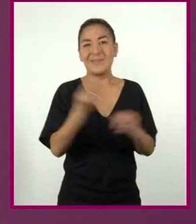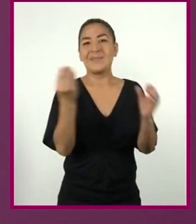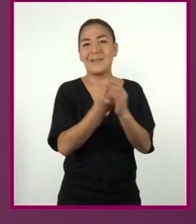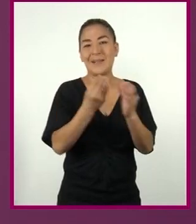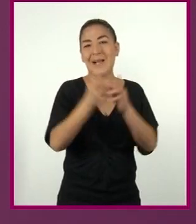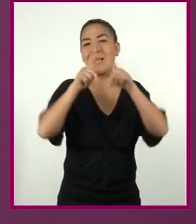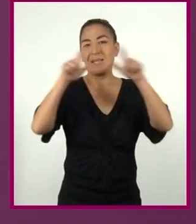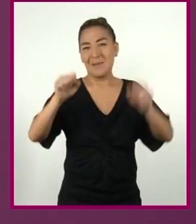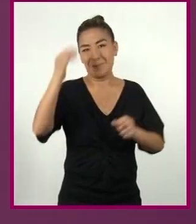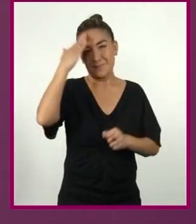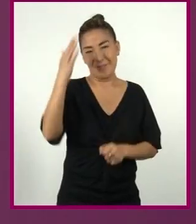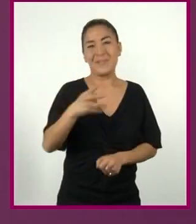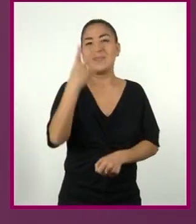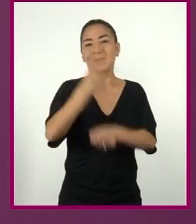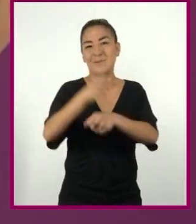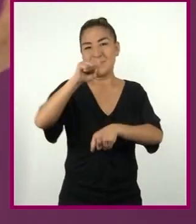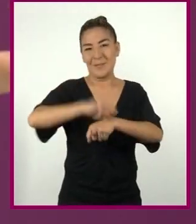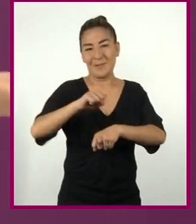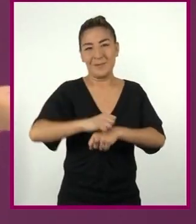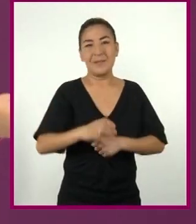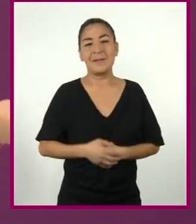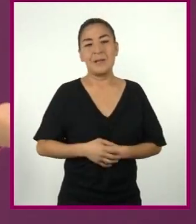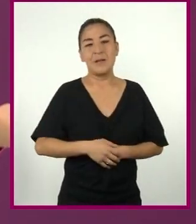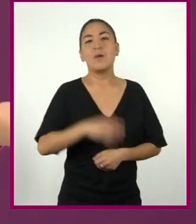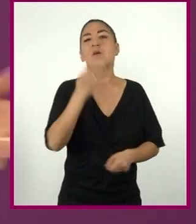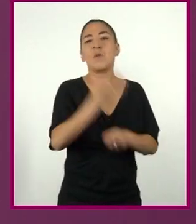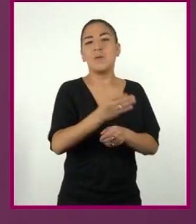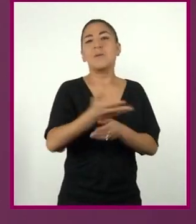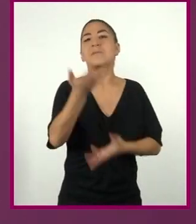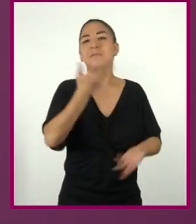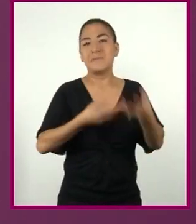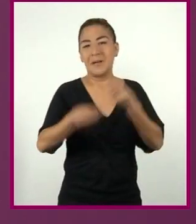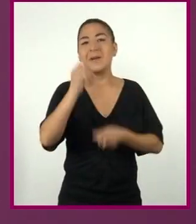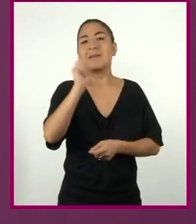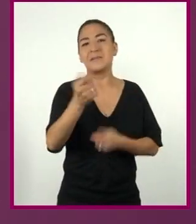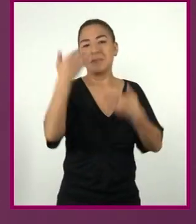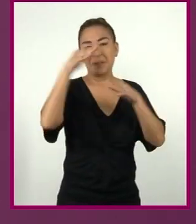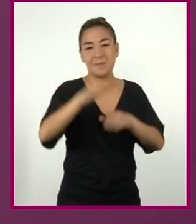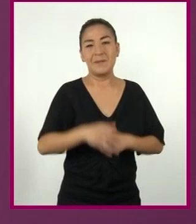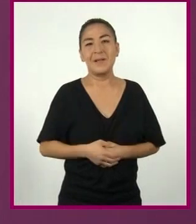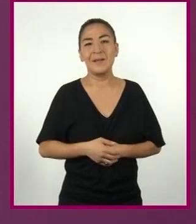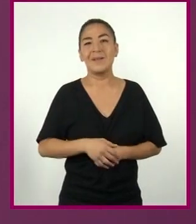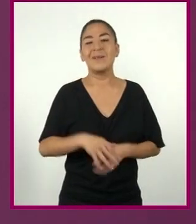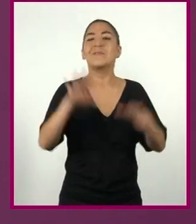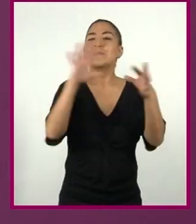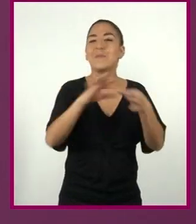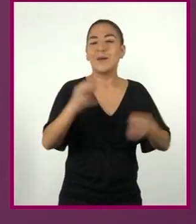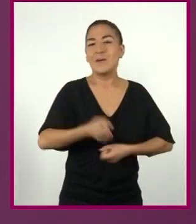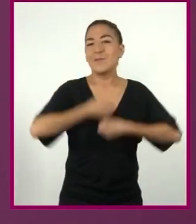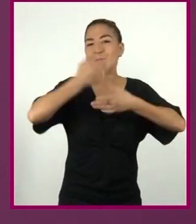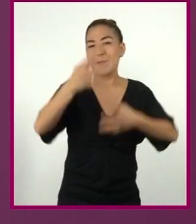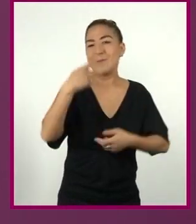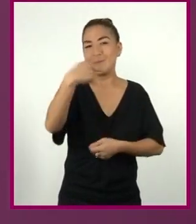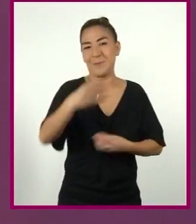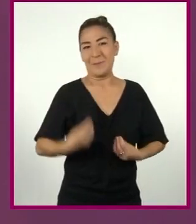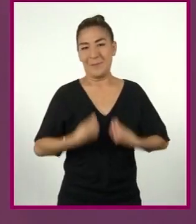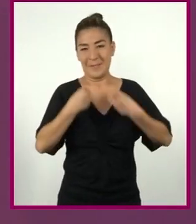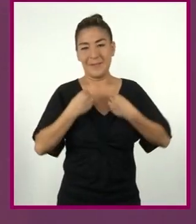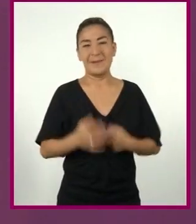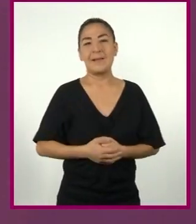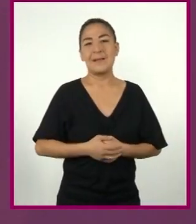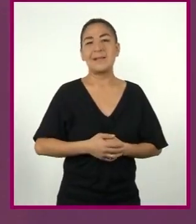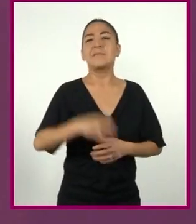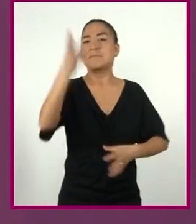Lengua Materna 2, en la que hemos compartido sobre Cuéntenme una vida.